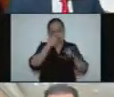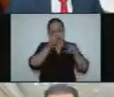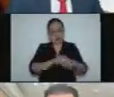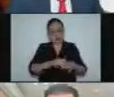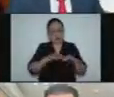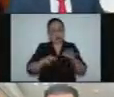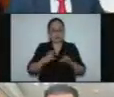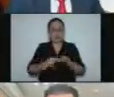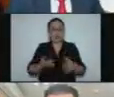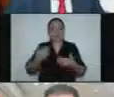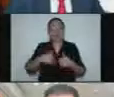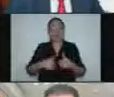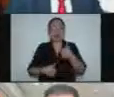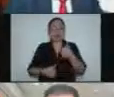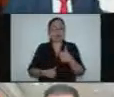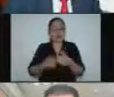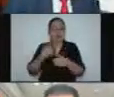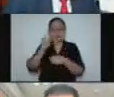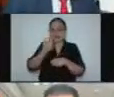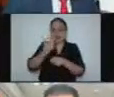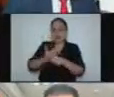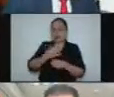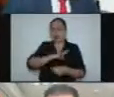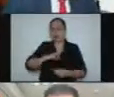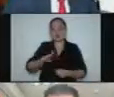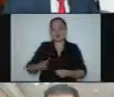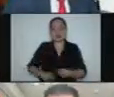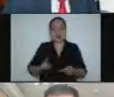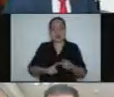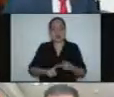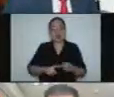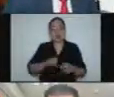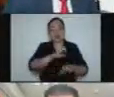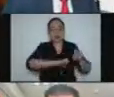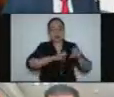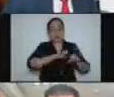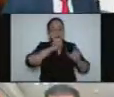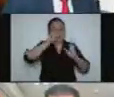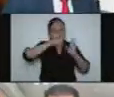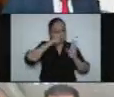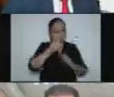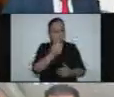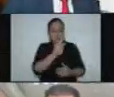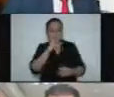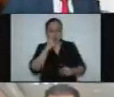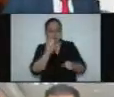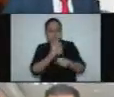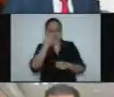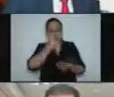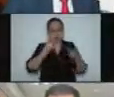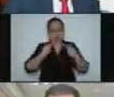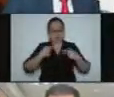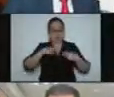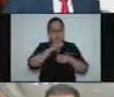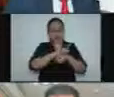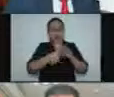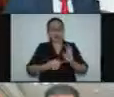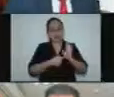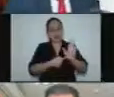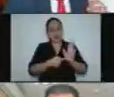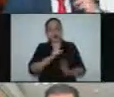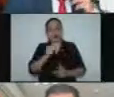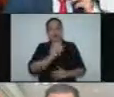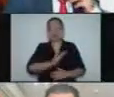Sexto, los citados secretarios municipales y las productoras no son responsables de promoción personalizada de la presidenta municipal